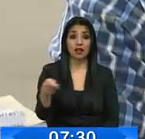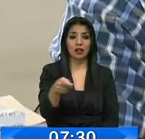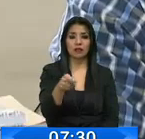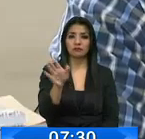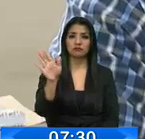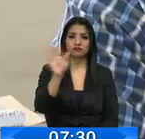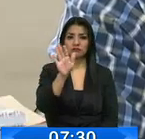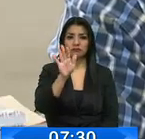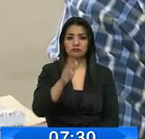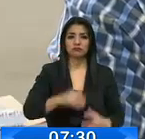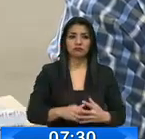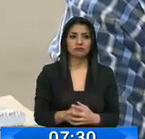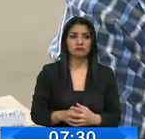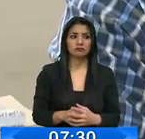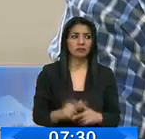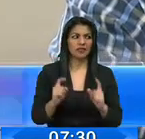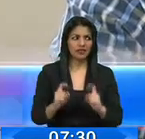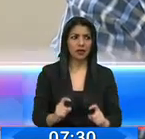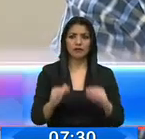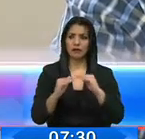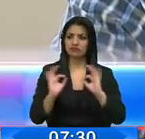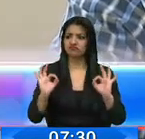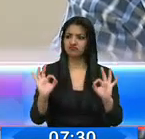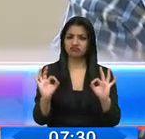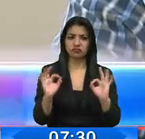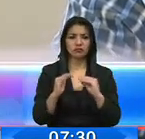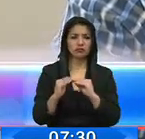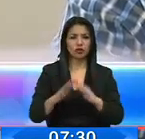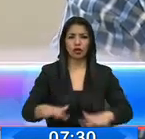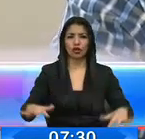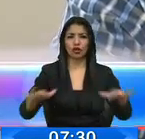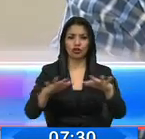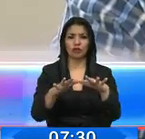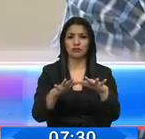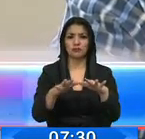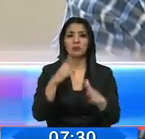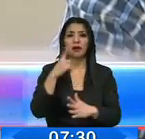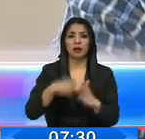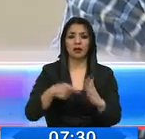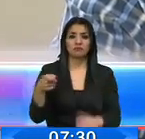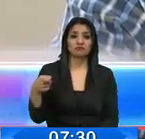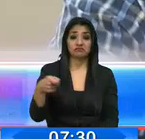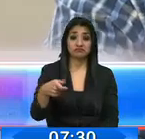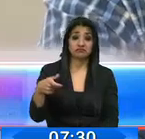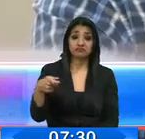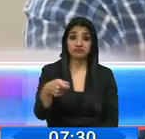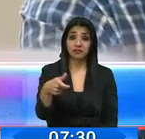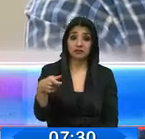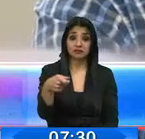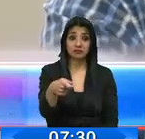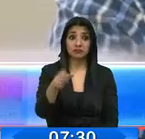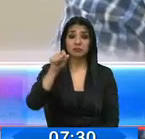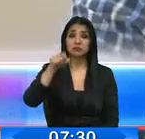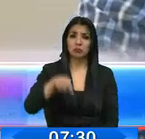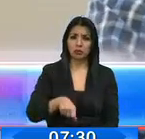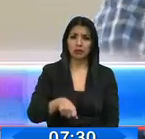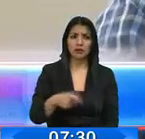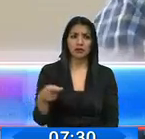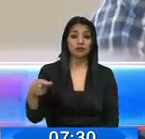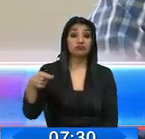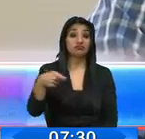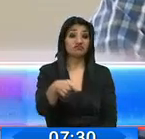sino por crear las condiciones para que las cuotas permitan, el sistema de